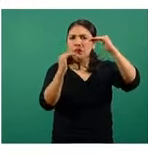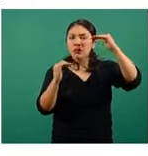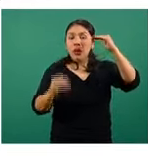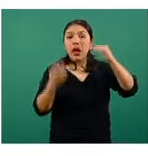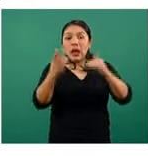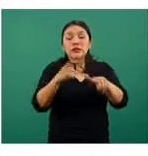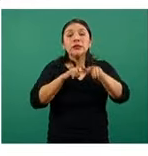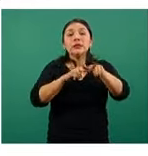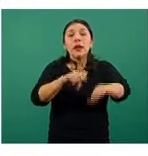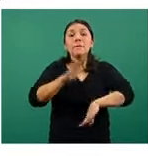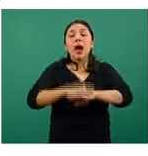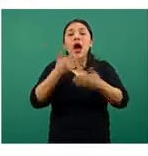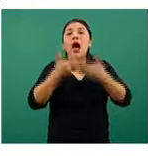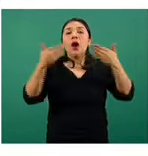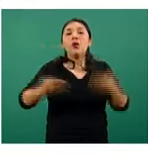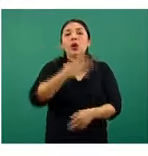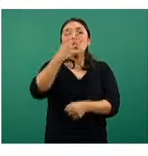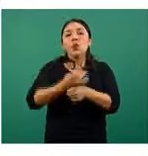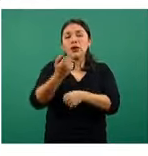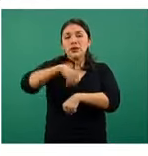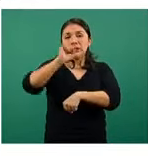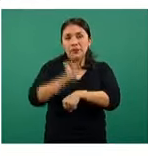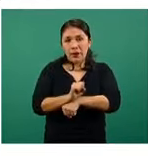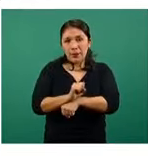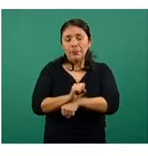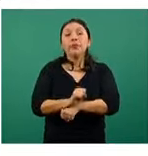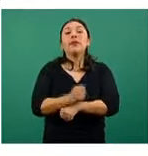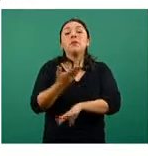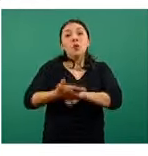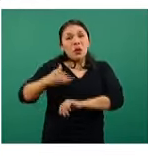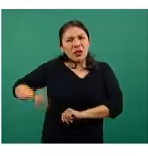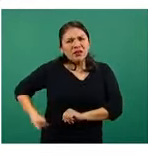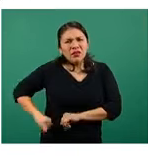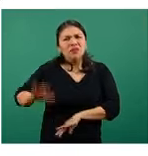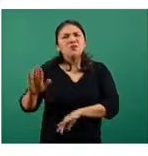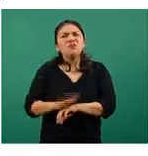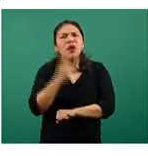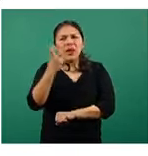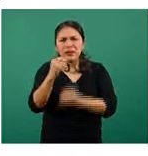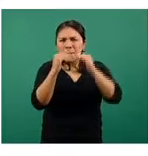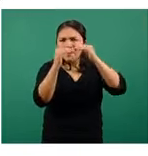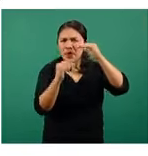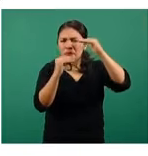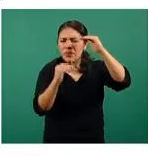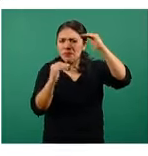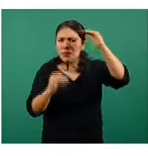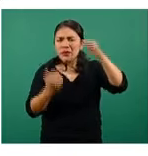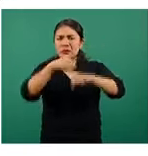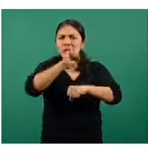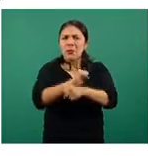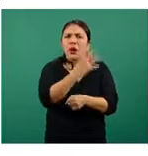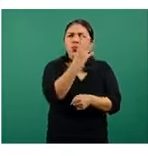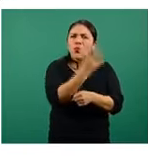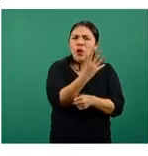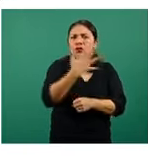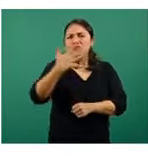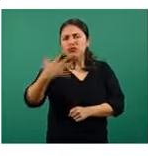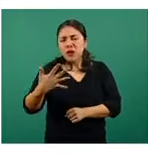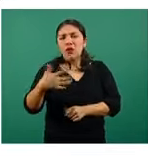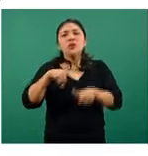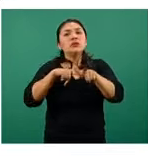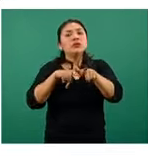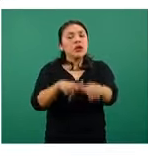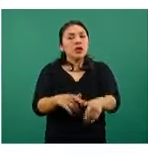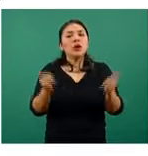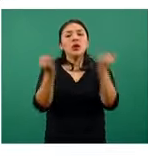extiende nuevamente a una cuarta semana. Y interesante porque la reducción que hay entre la semana 4 y 5